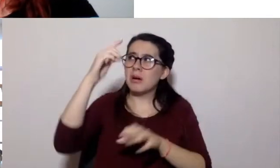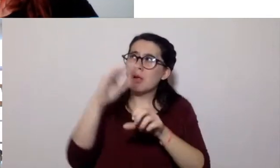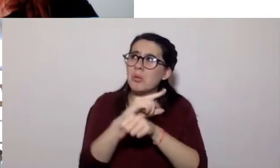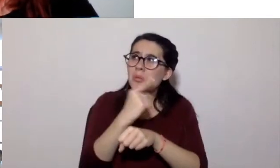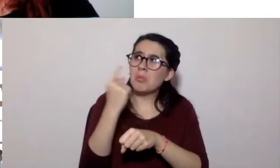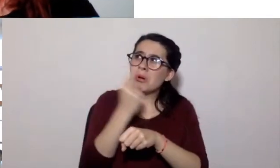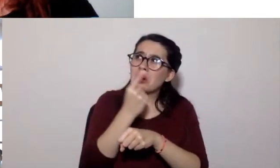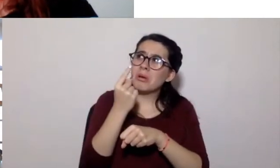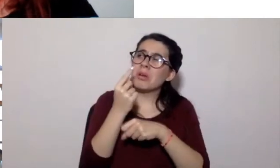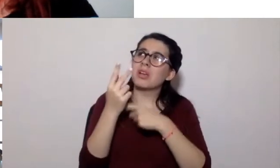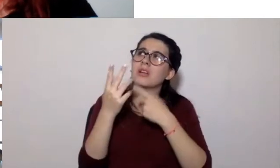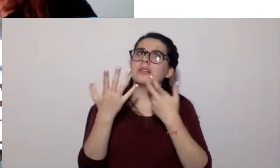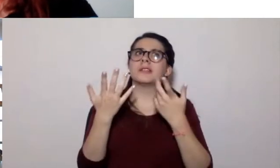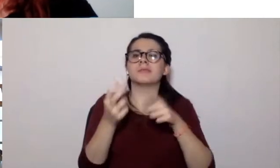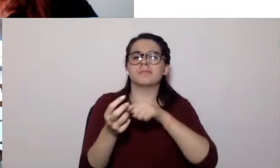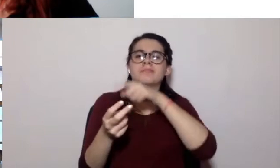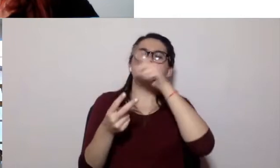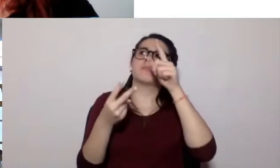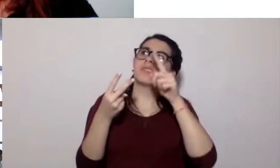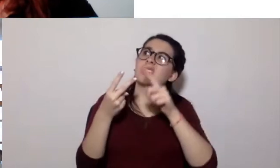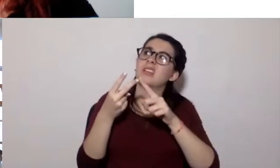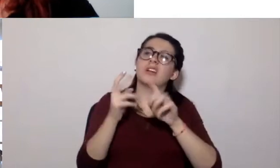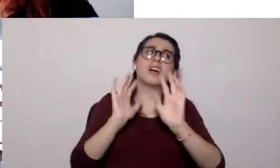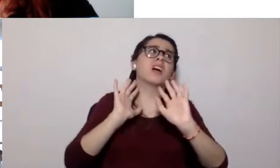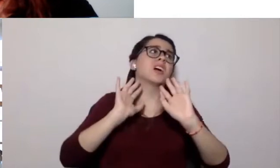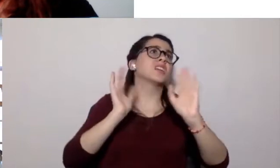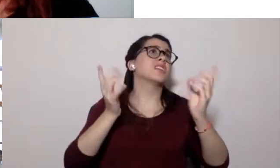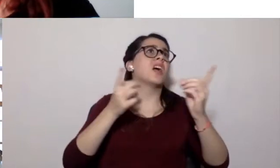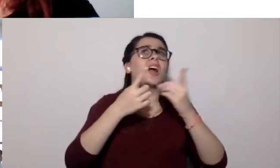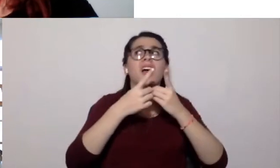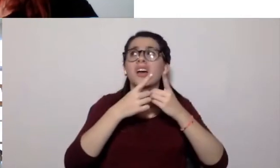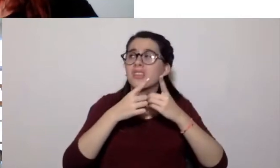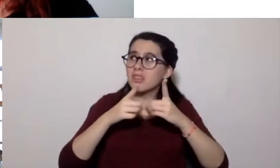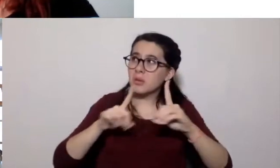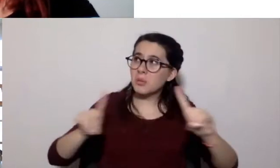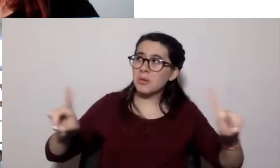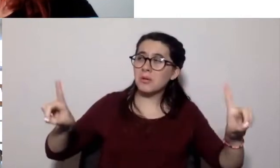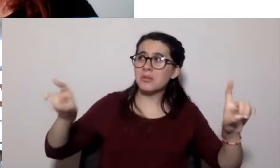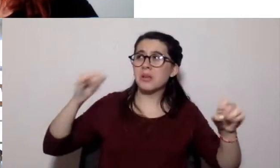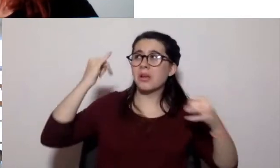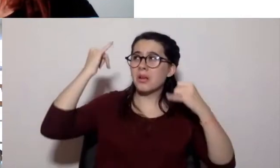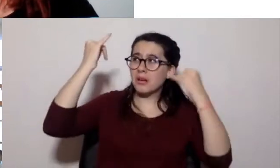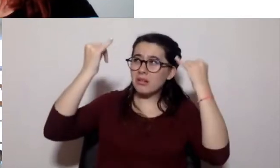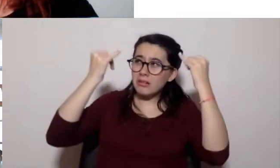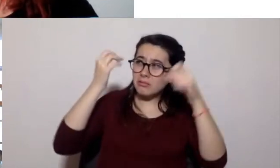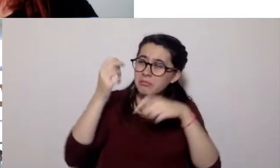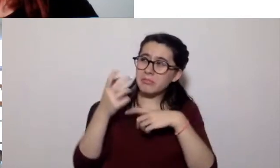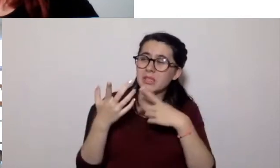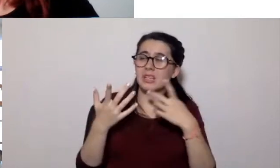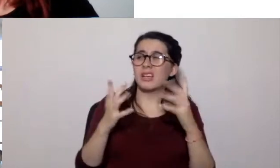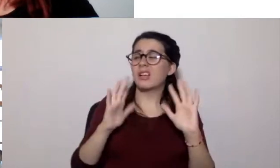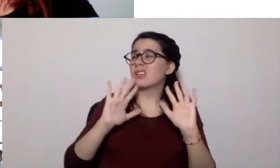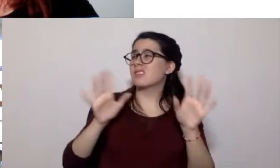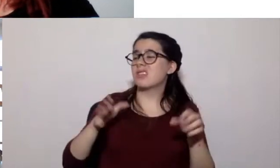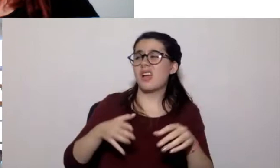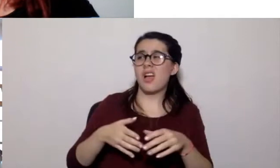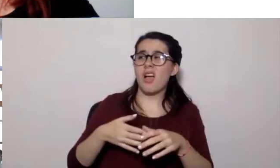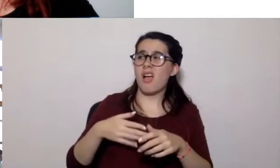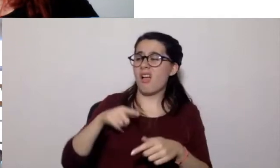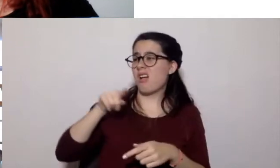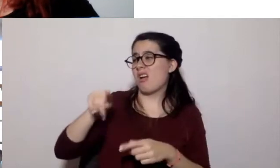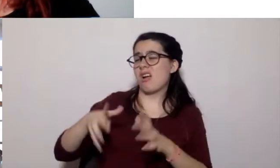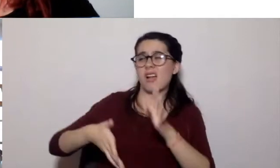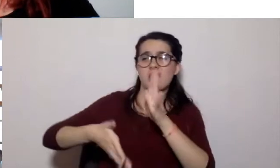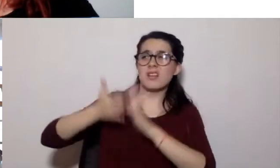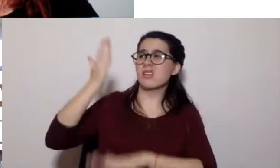catastrófico. No, pues entonces ya me voy a divorciar y esto está fatal, que se vaya con su mamá, yo ya me voy,